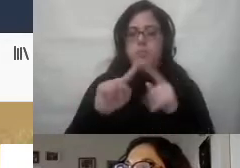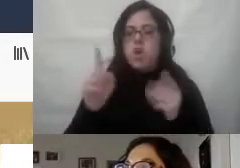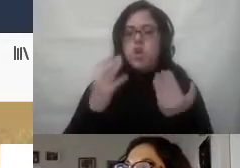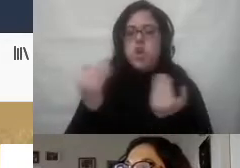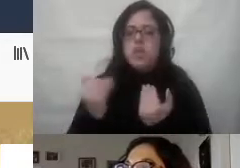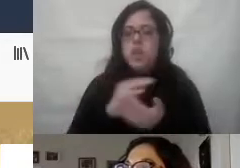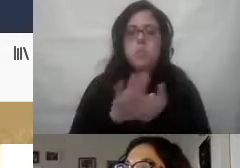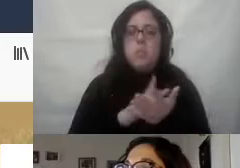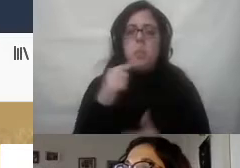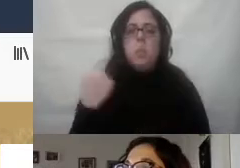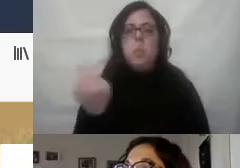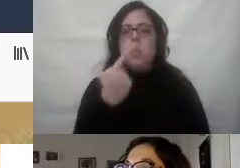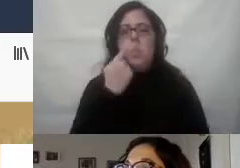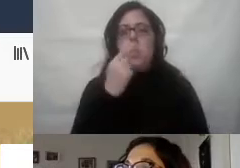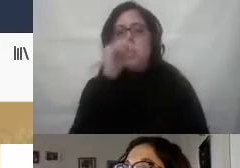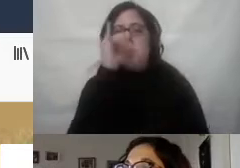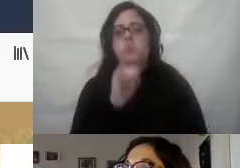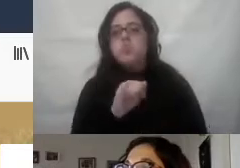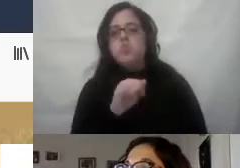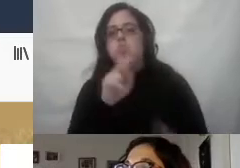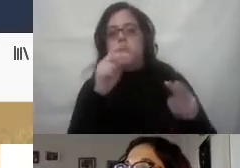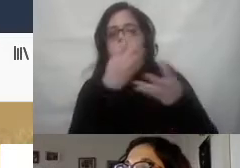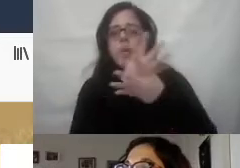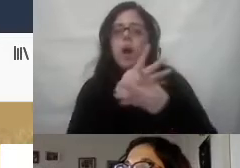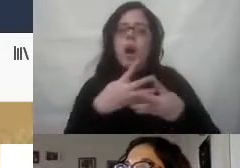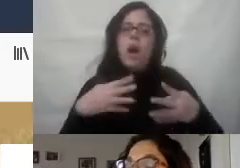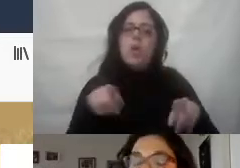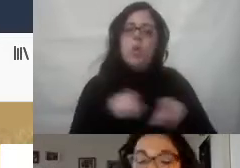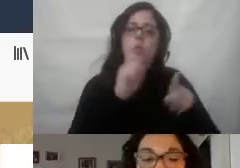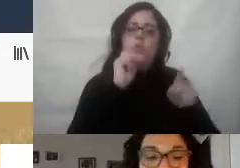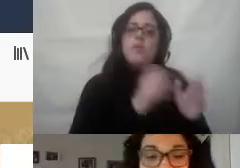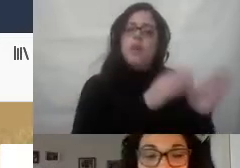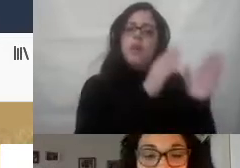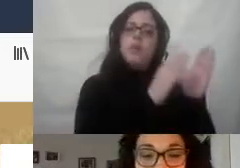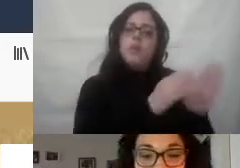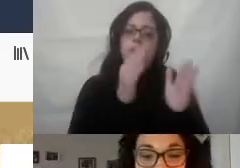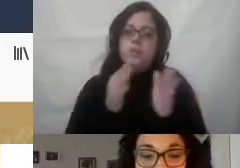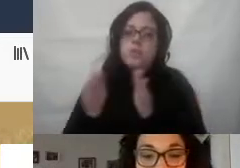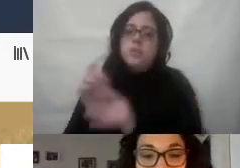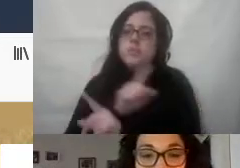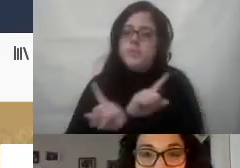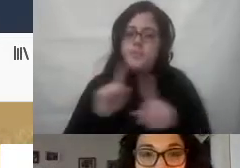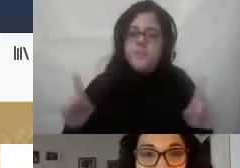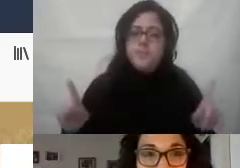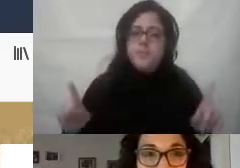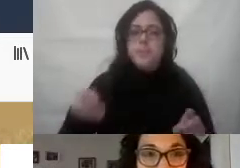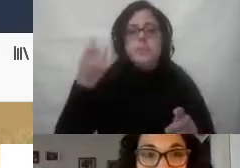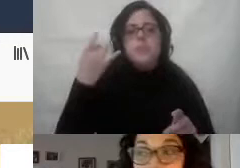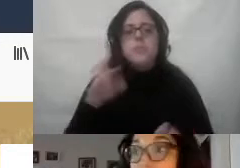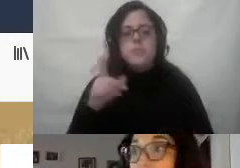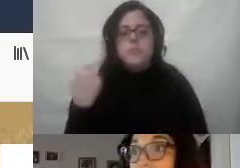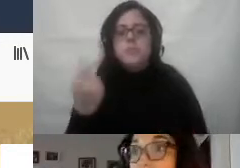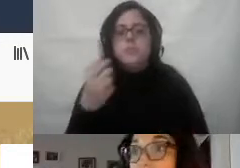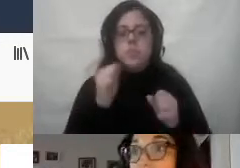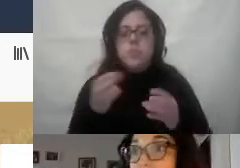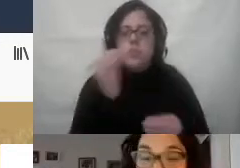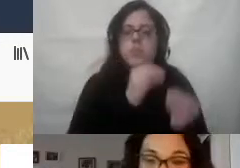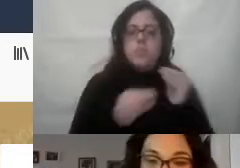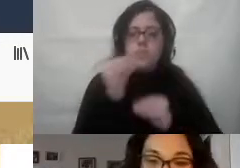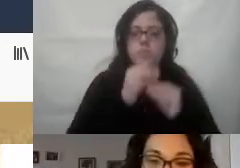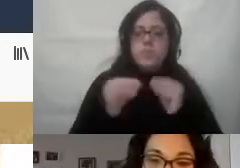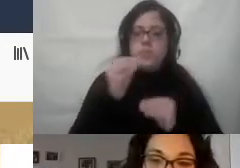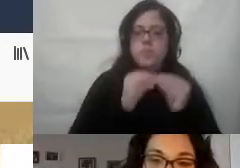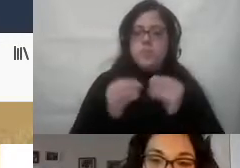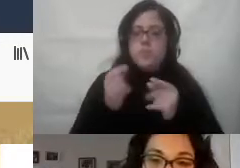nosotros veamos siempre el currículum como ordenado cronológicamente, sino que nosotros podemos ir combinando estos